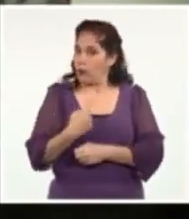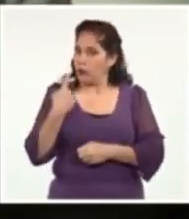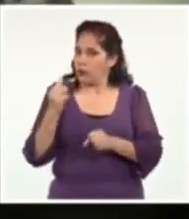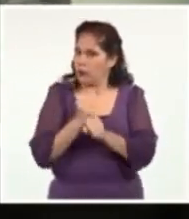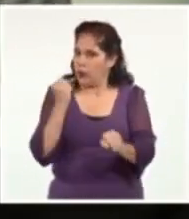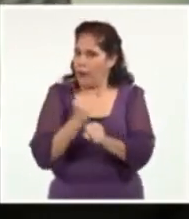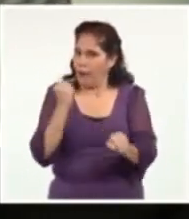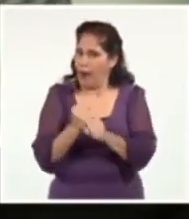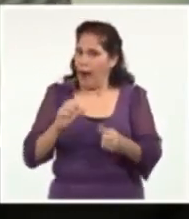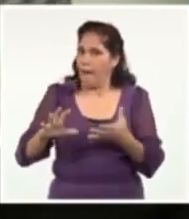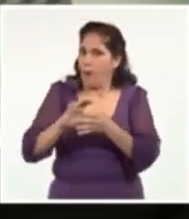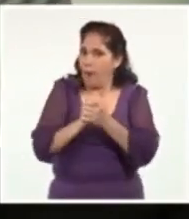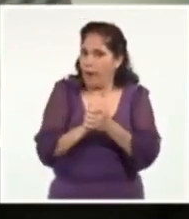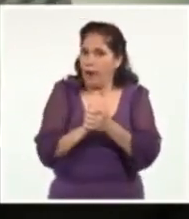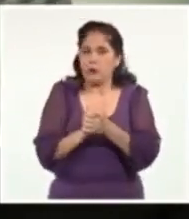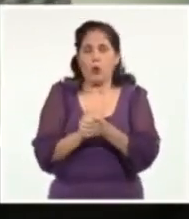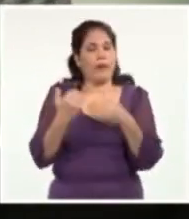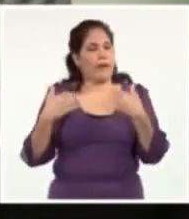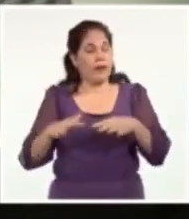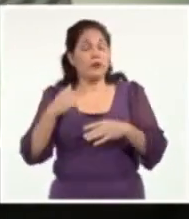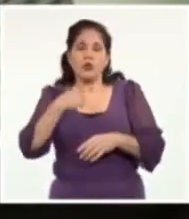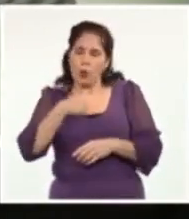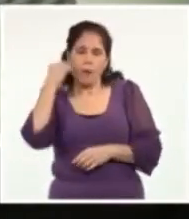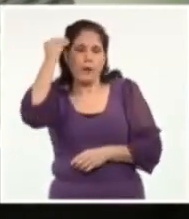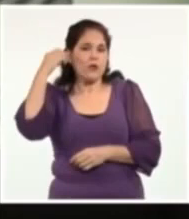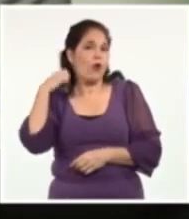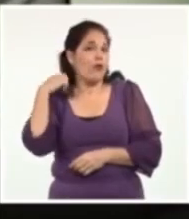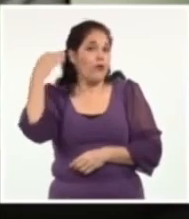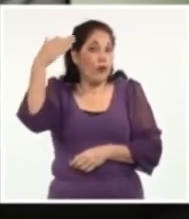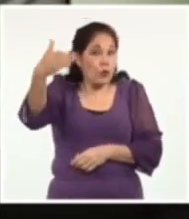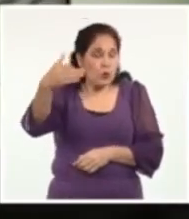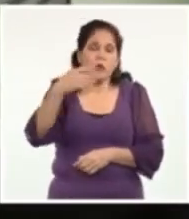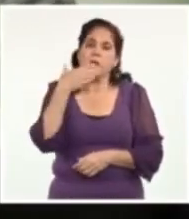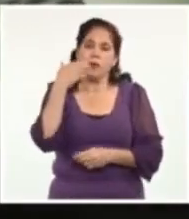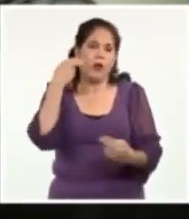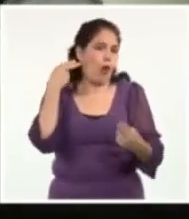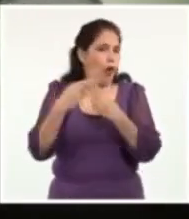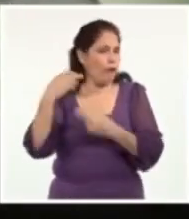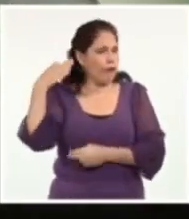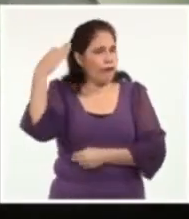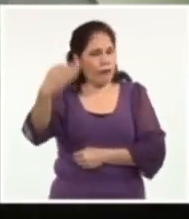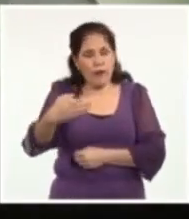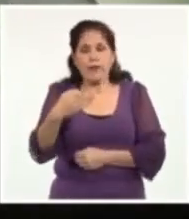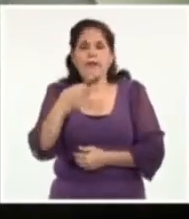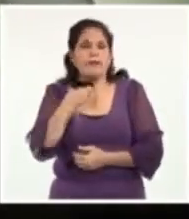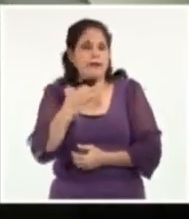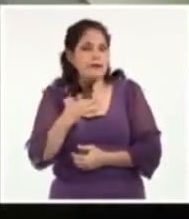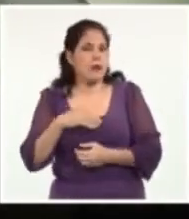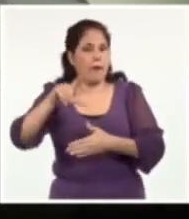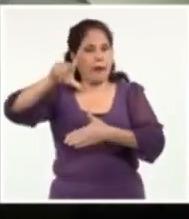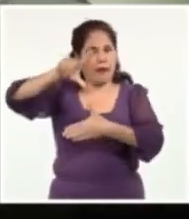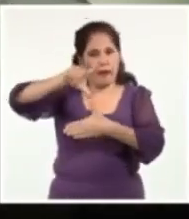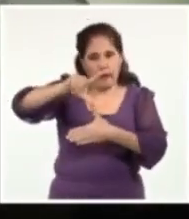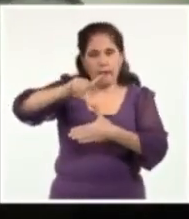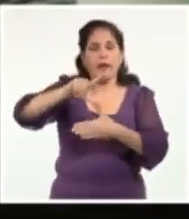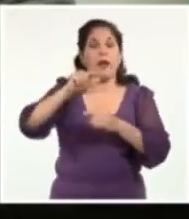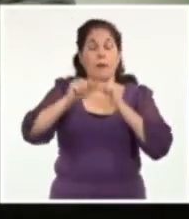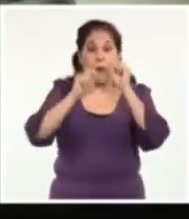lugar nenhum. Eu sou muito esperançoso. Tenho muita fé, muita esperança de que a América Latina